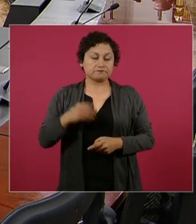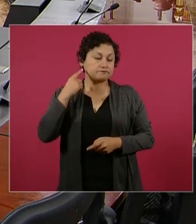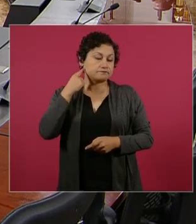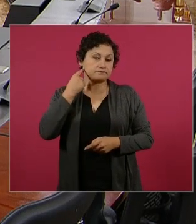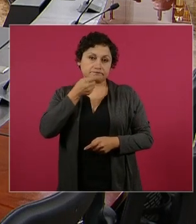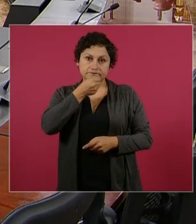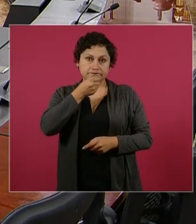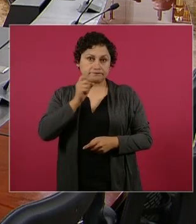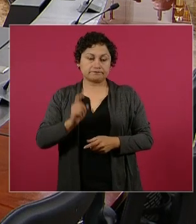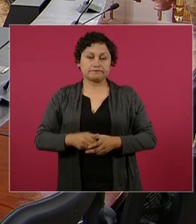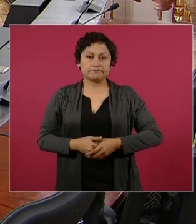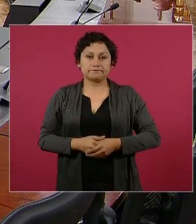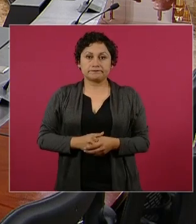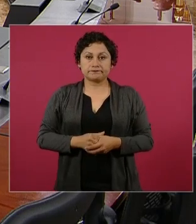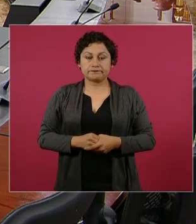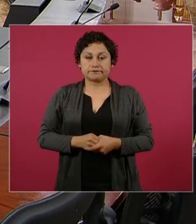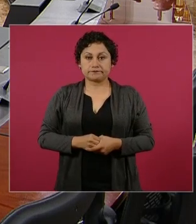Sí.